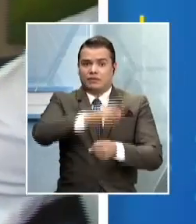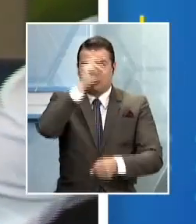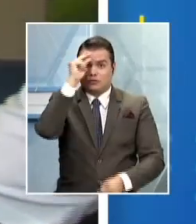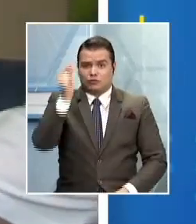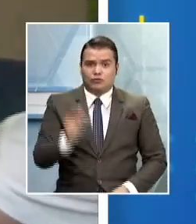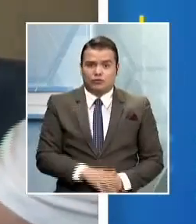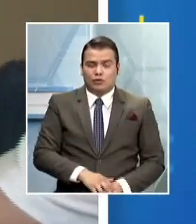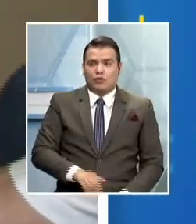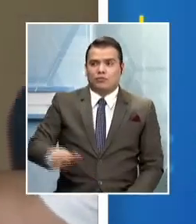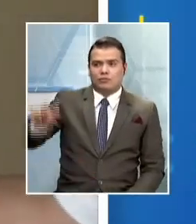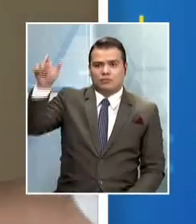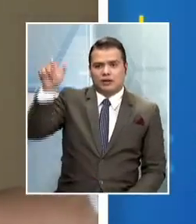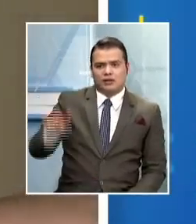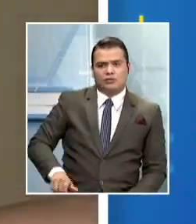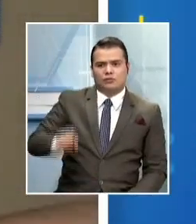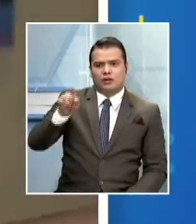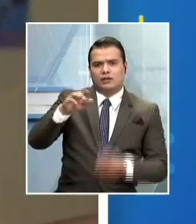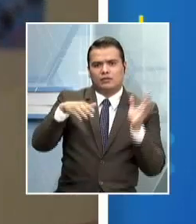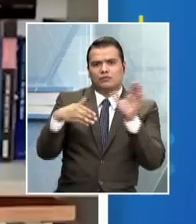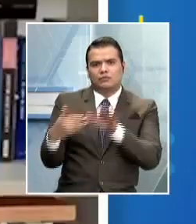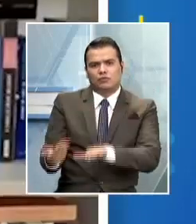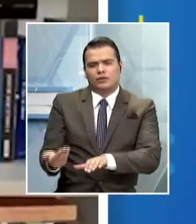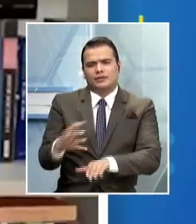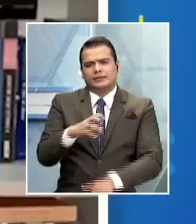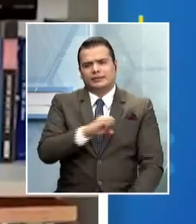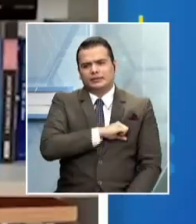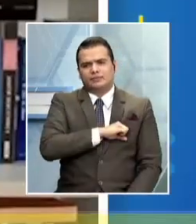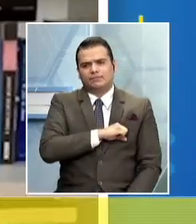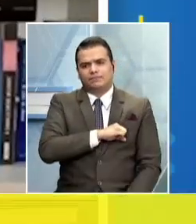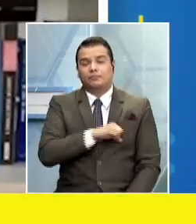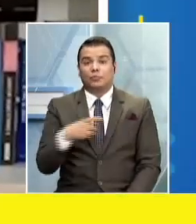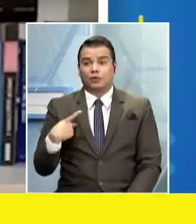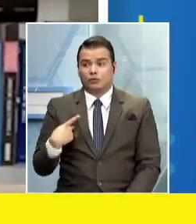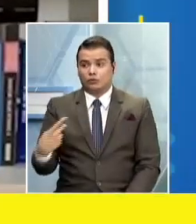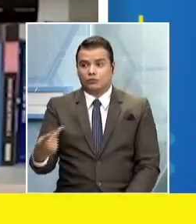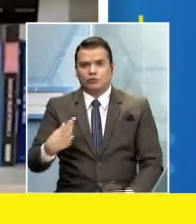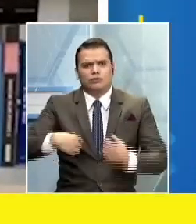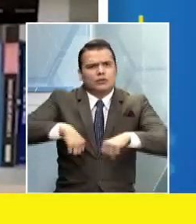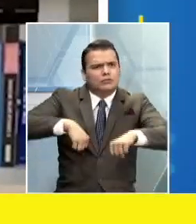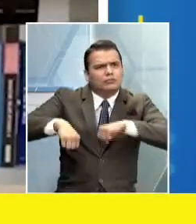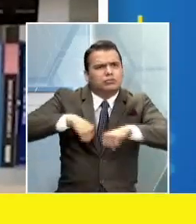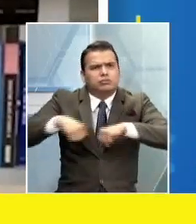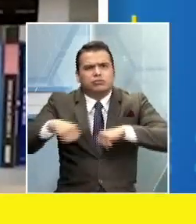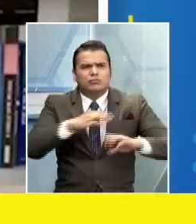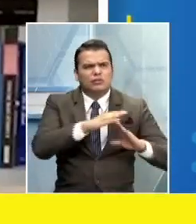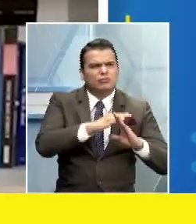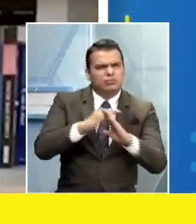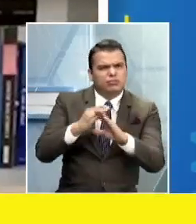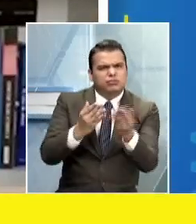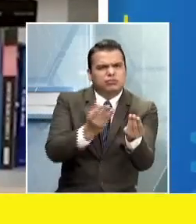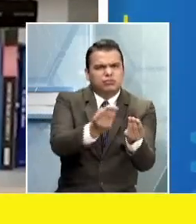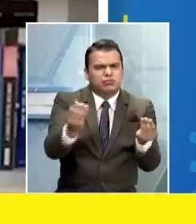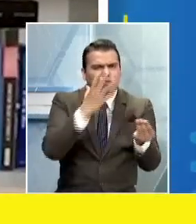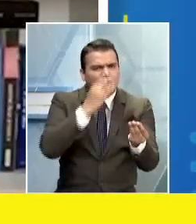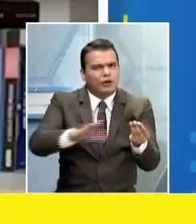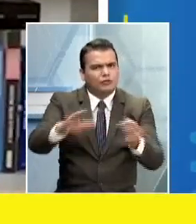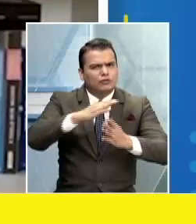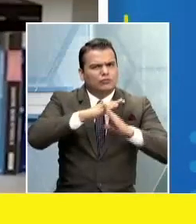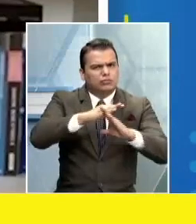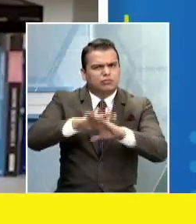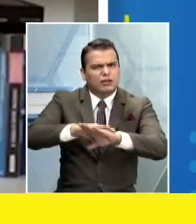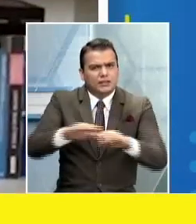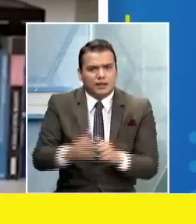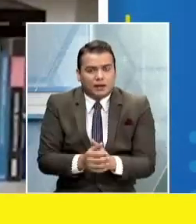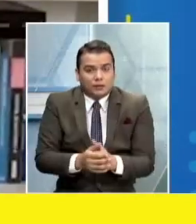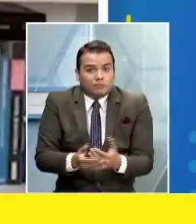la partida de Carlos Holmes porque juntos libramos batallas contra la criminalidad organizada